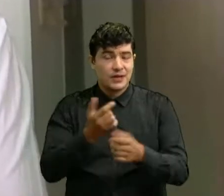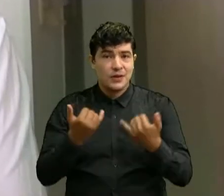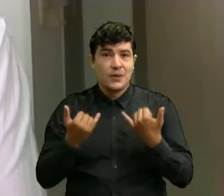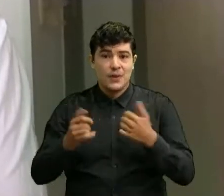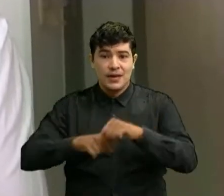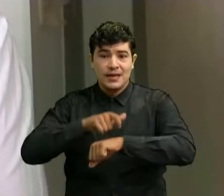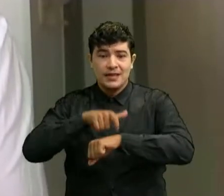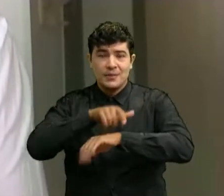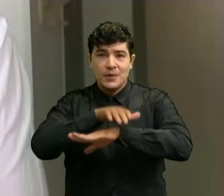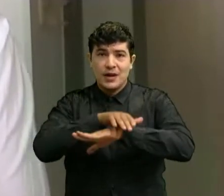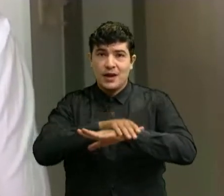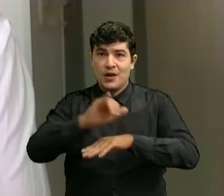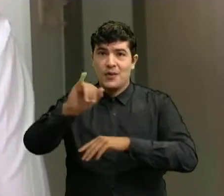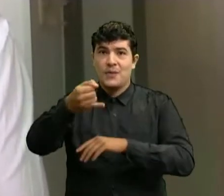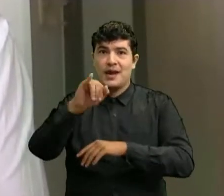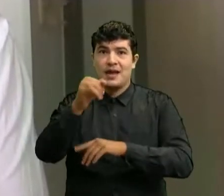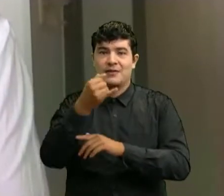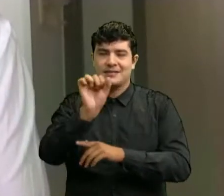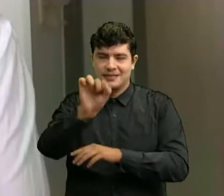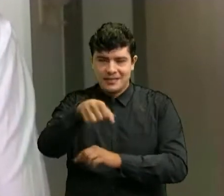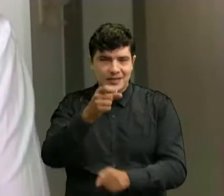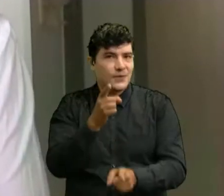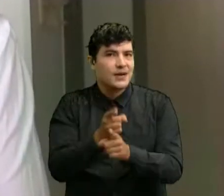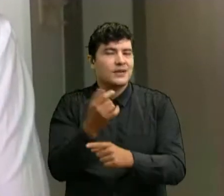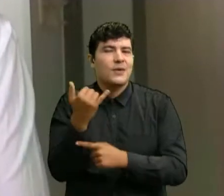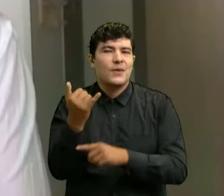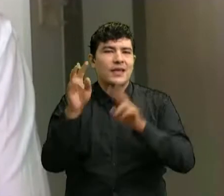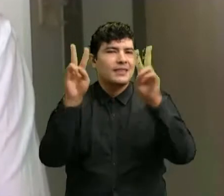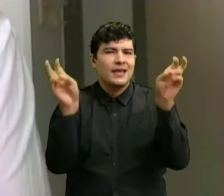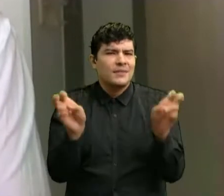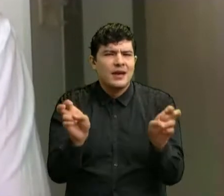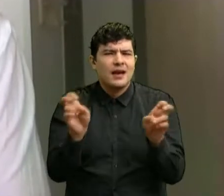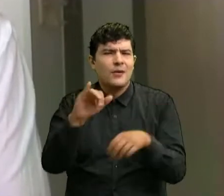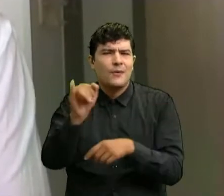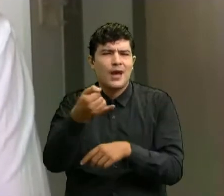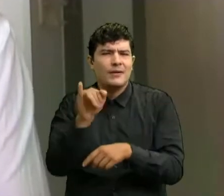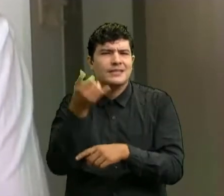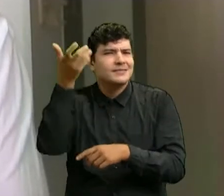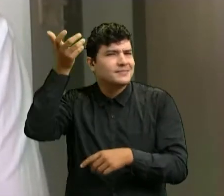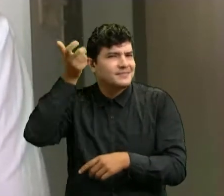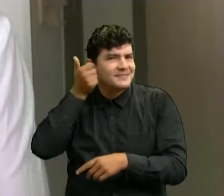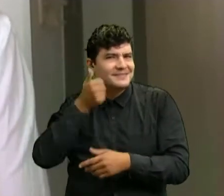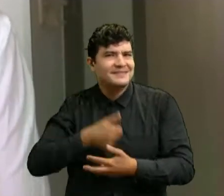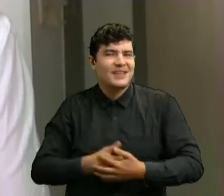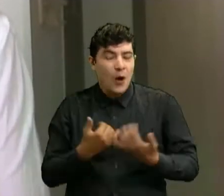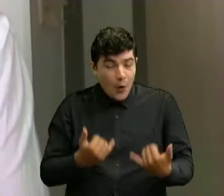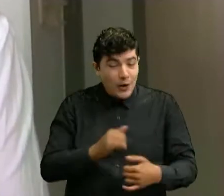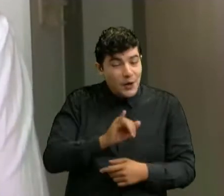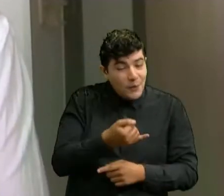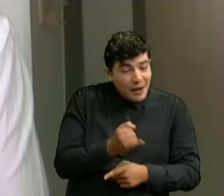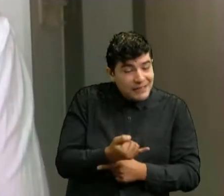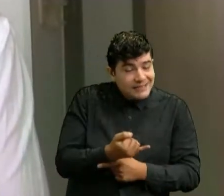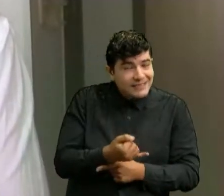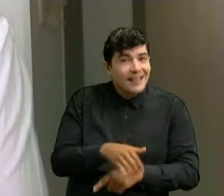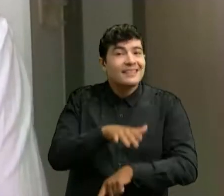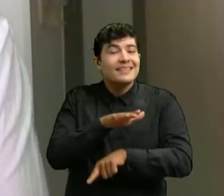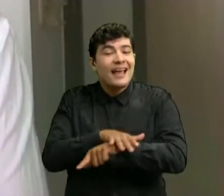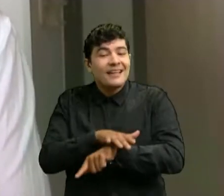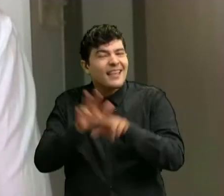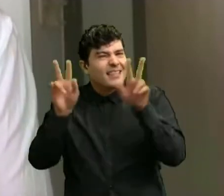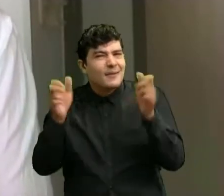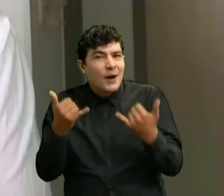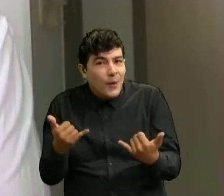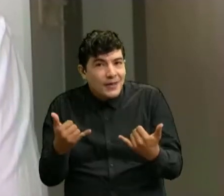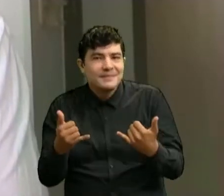es jueves y es jueves de pensiones. Hoy es jueves y es tarde de pensiones. Vamos a tener a